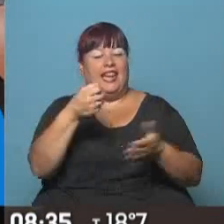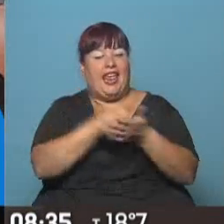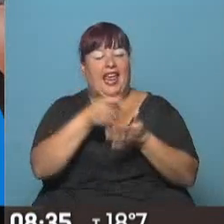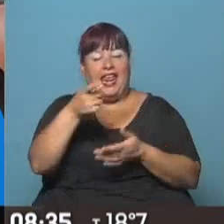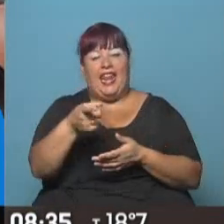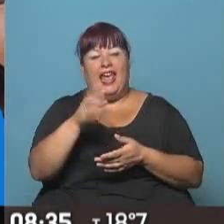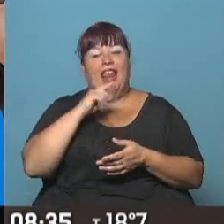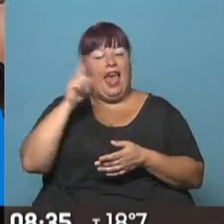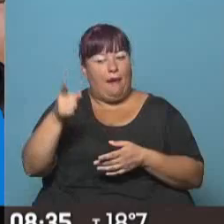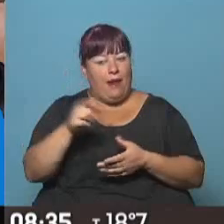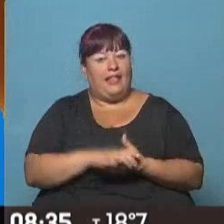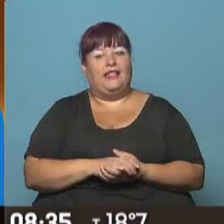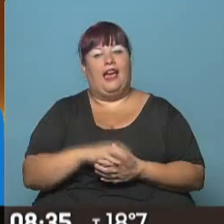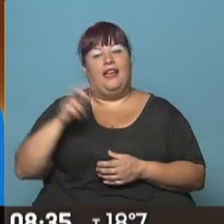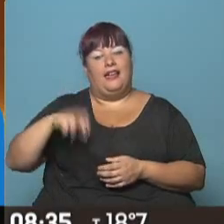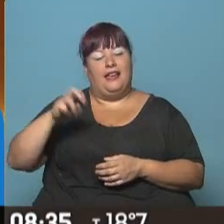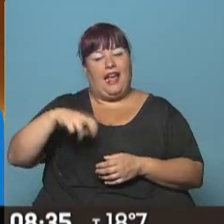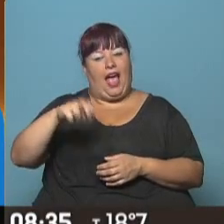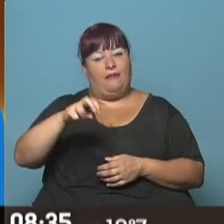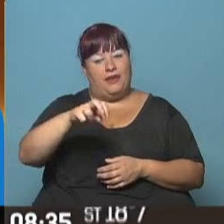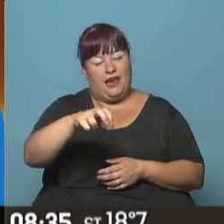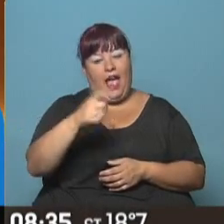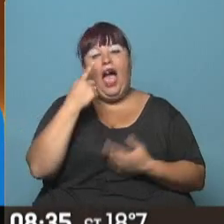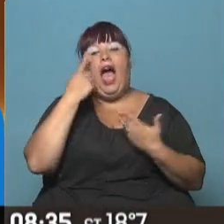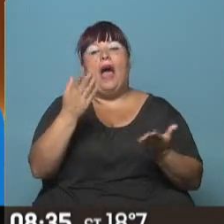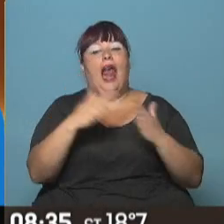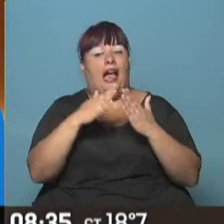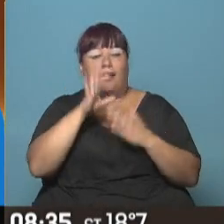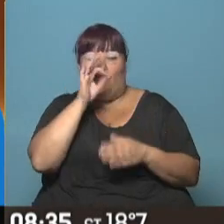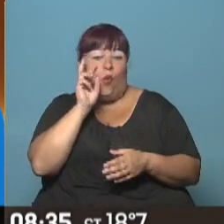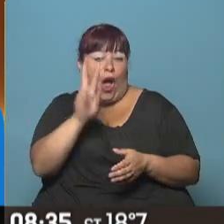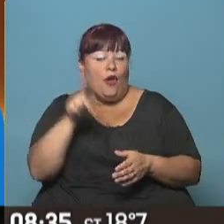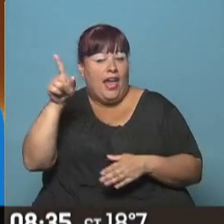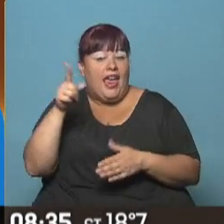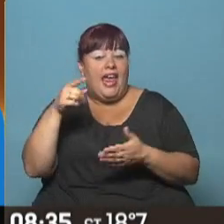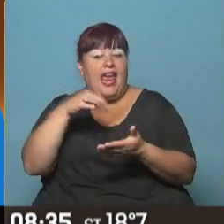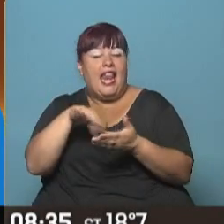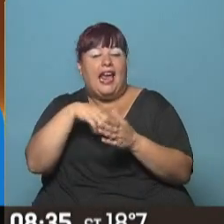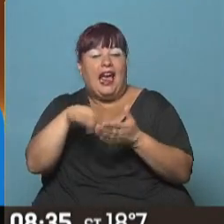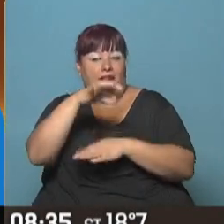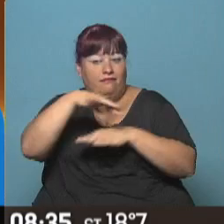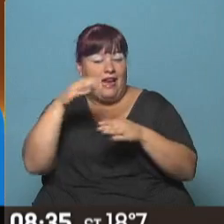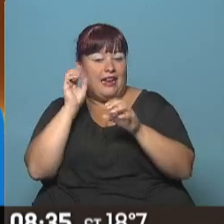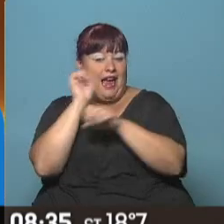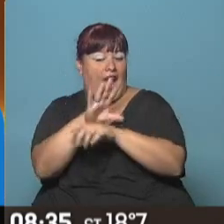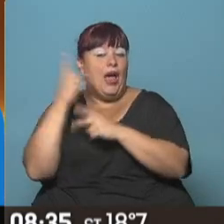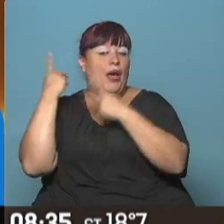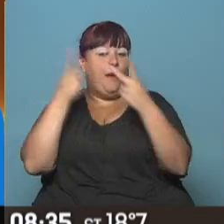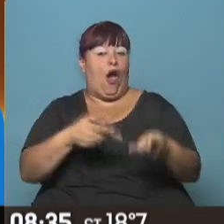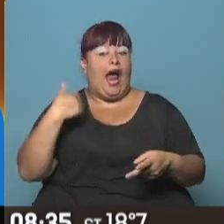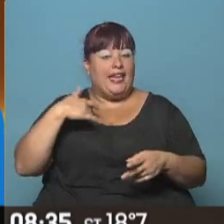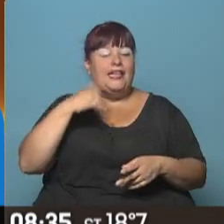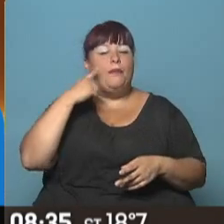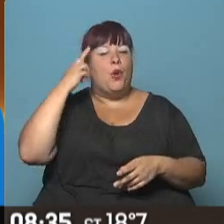tren de La Plata y va caminando a ver la casa que nunca vio, porque él la hizo por correspondencia. Esa casa, él viajó a Argentina